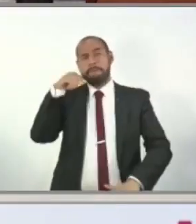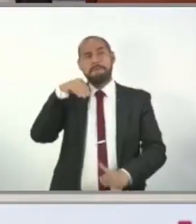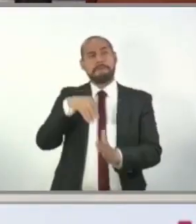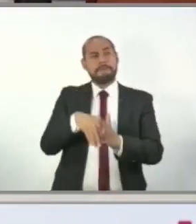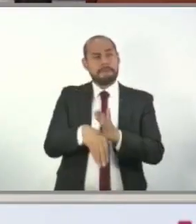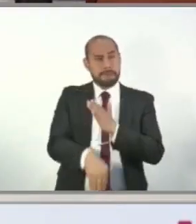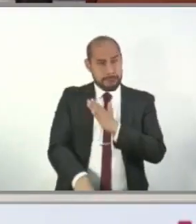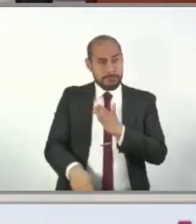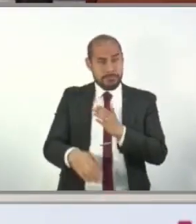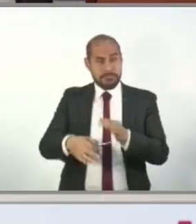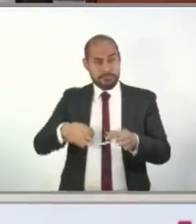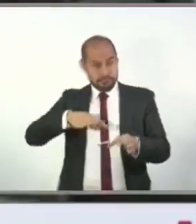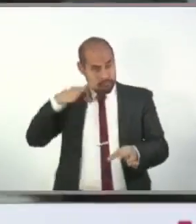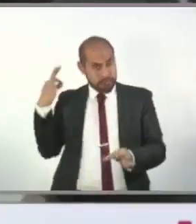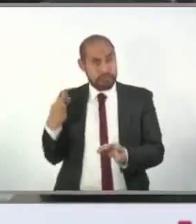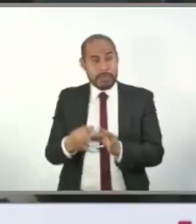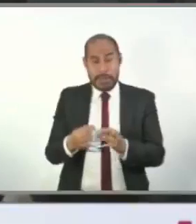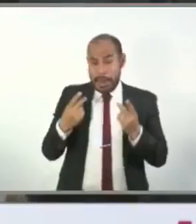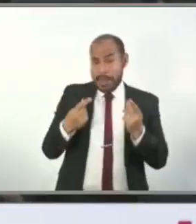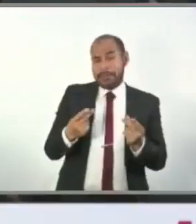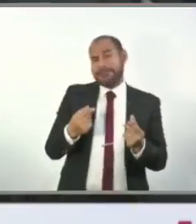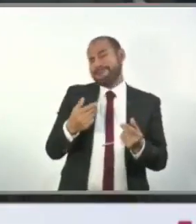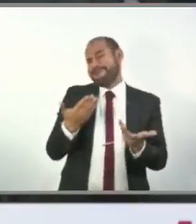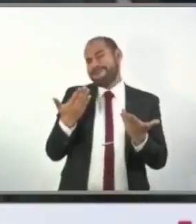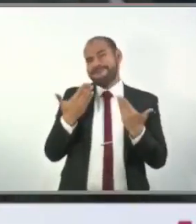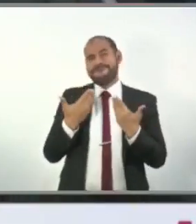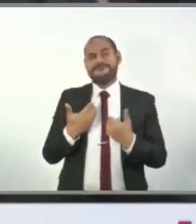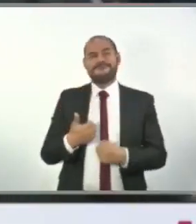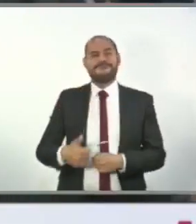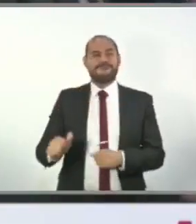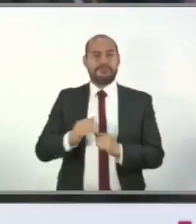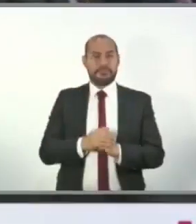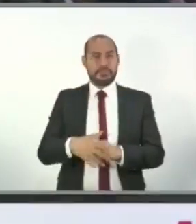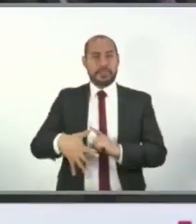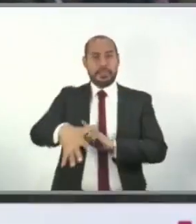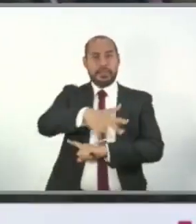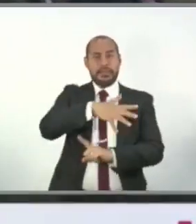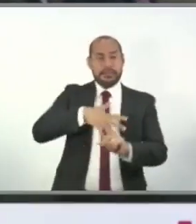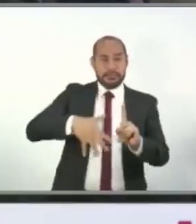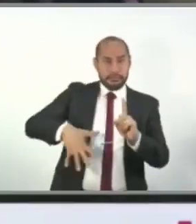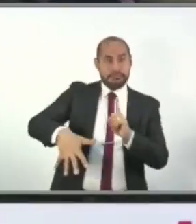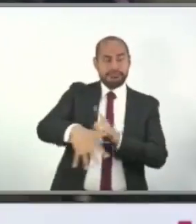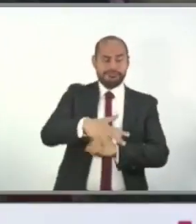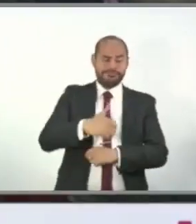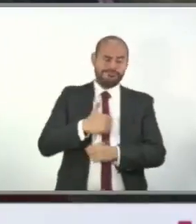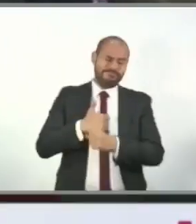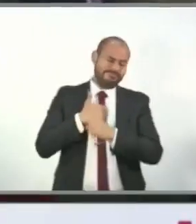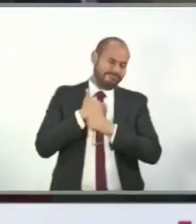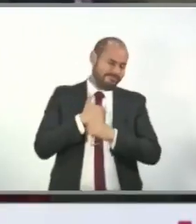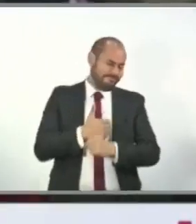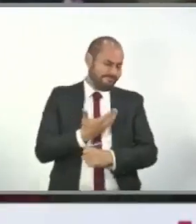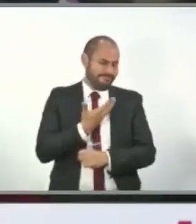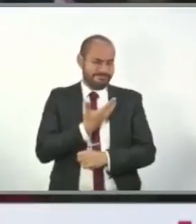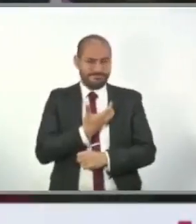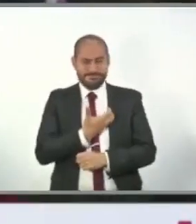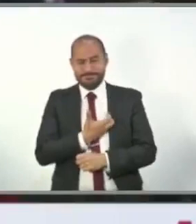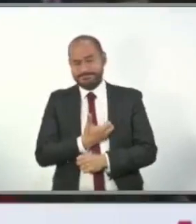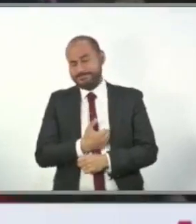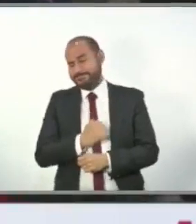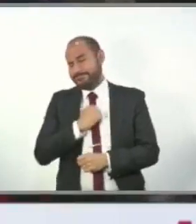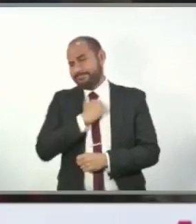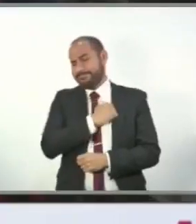de legitimidad y eficacia. Este entorno desalentador es el que hoy demanda personas